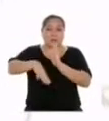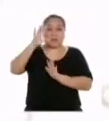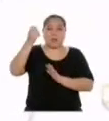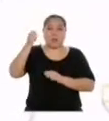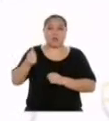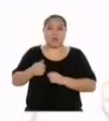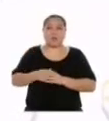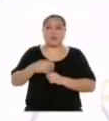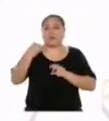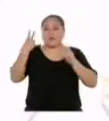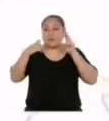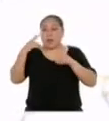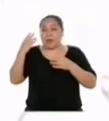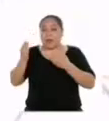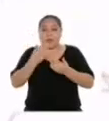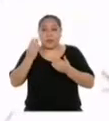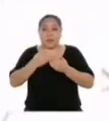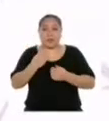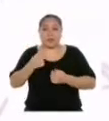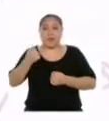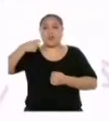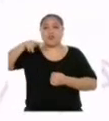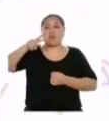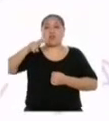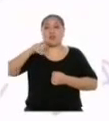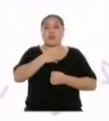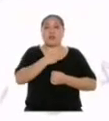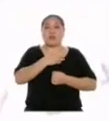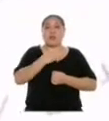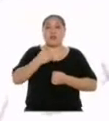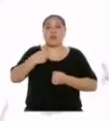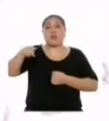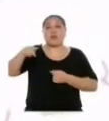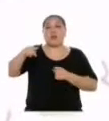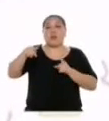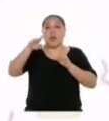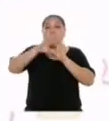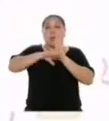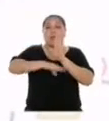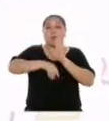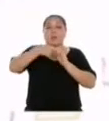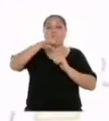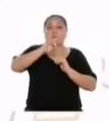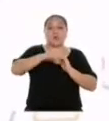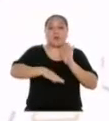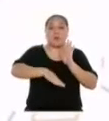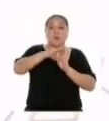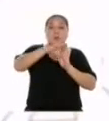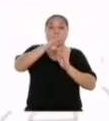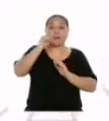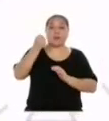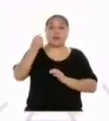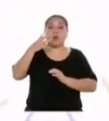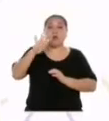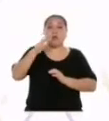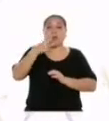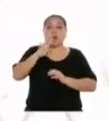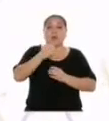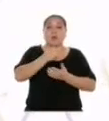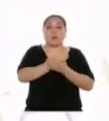podemos identificar a simple vista que ese grupo de 12 años a menos de 18 representa un poco más de la cuarta parte de la